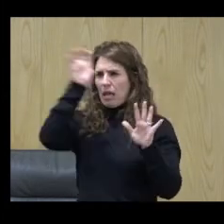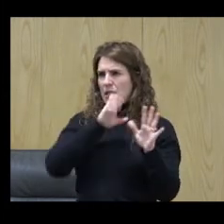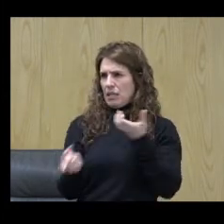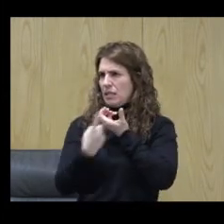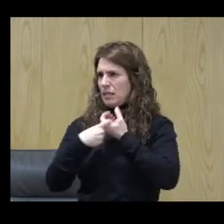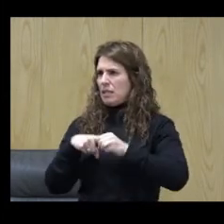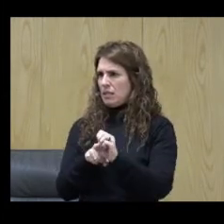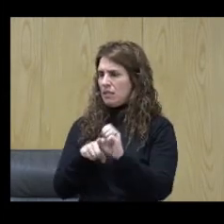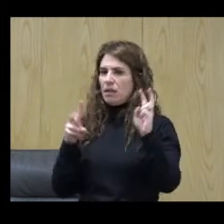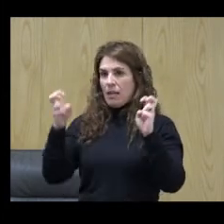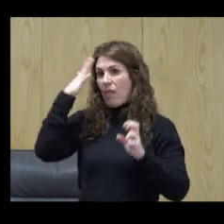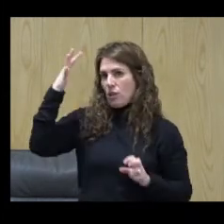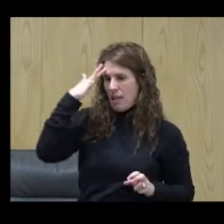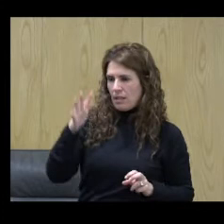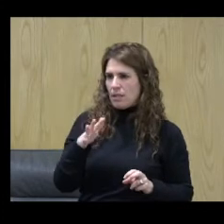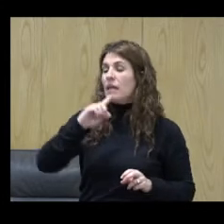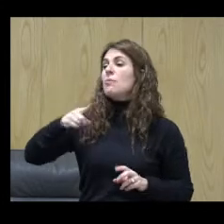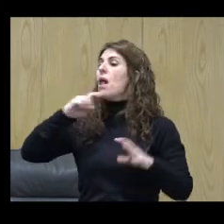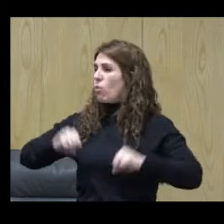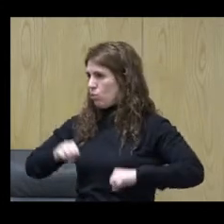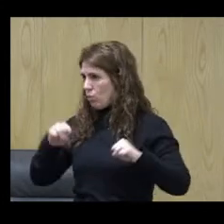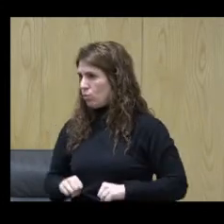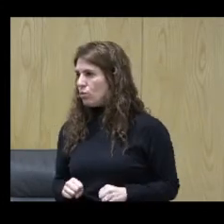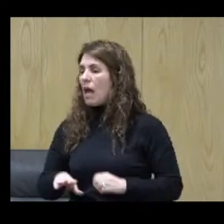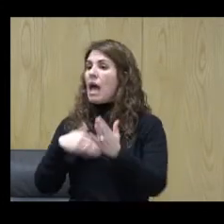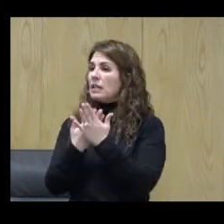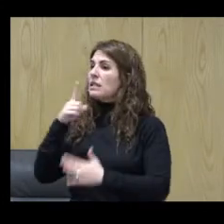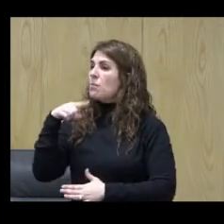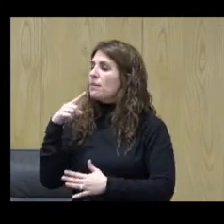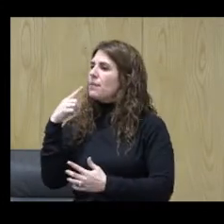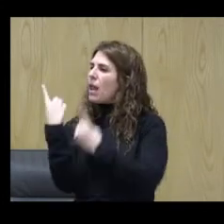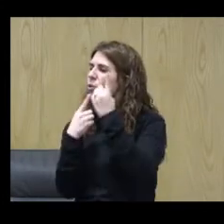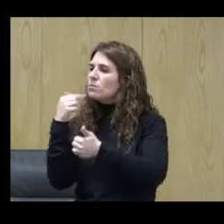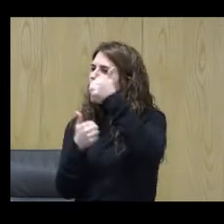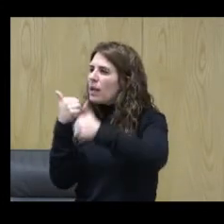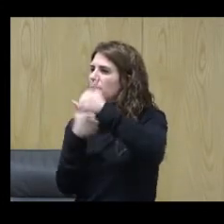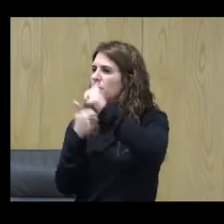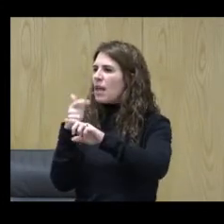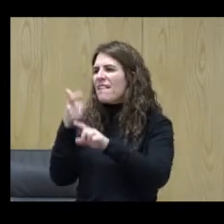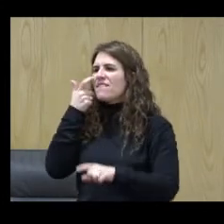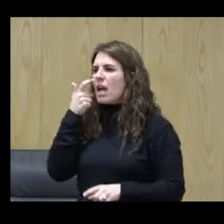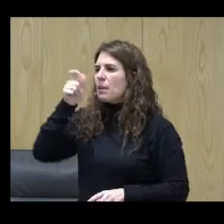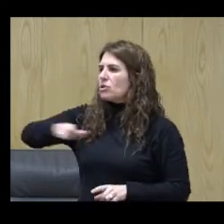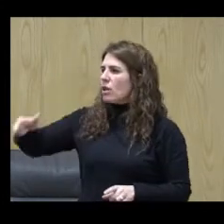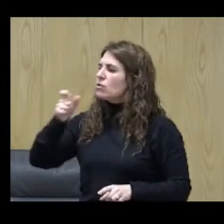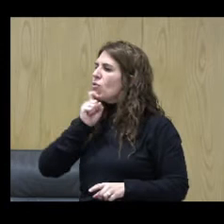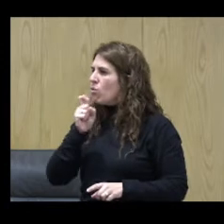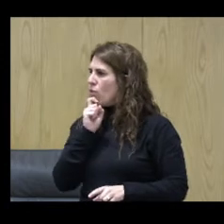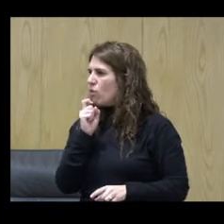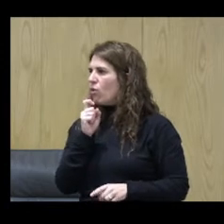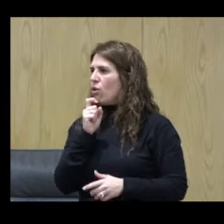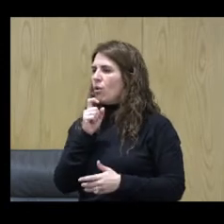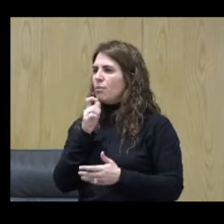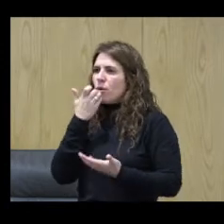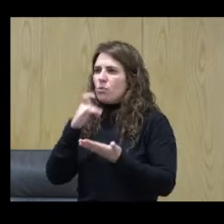ello, en adolescentes, aunque también se trabaja en adultos, e incluso hay pruebas también para ver cómo la gente es competente cuando maneja